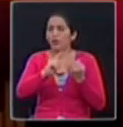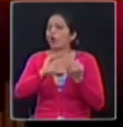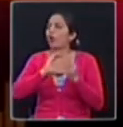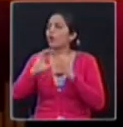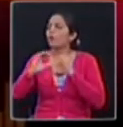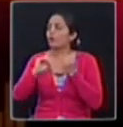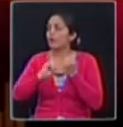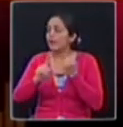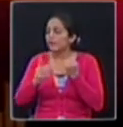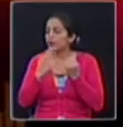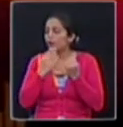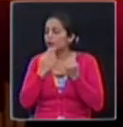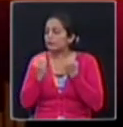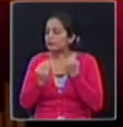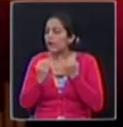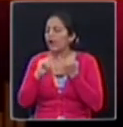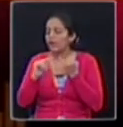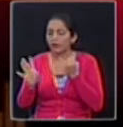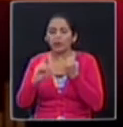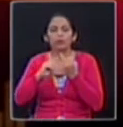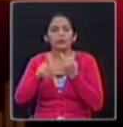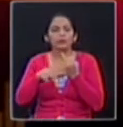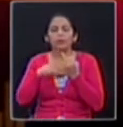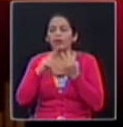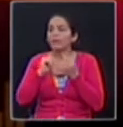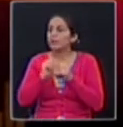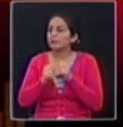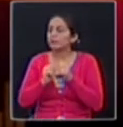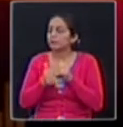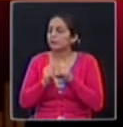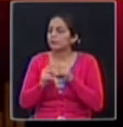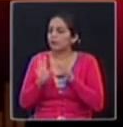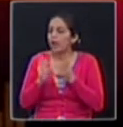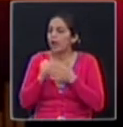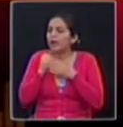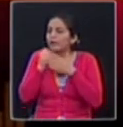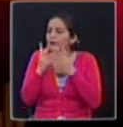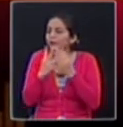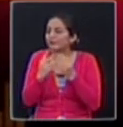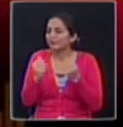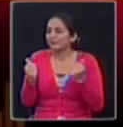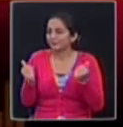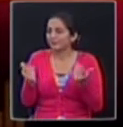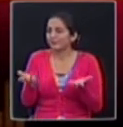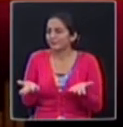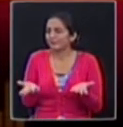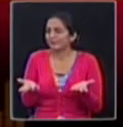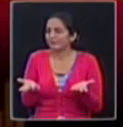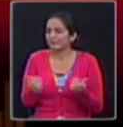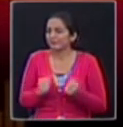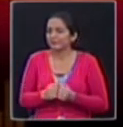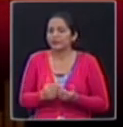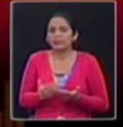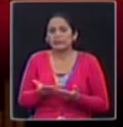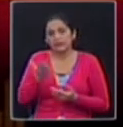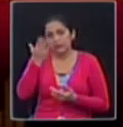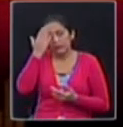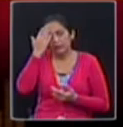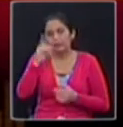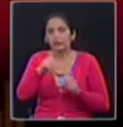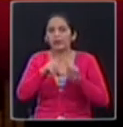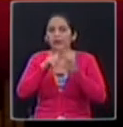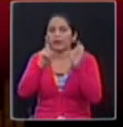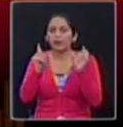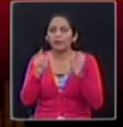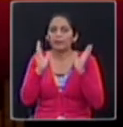y con fórmulas de juego social, si me permiten el término, que son para todos. Sin duda el sector empleador, el sector